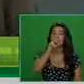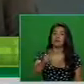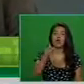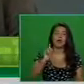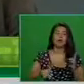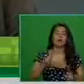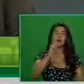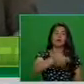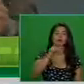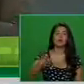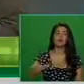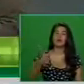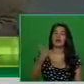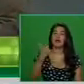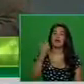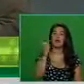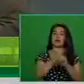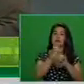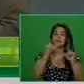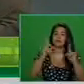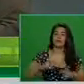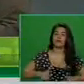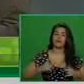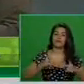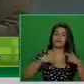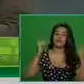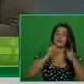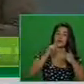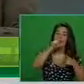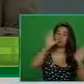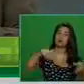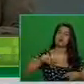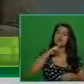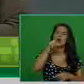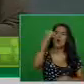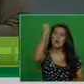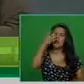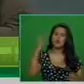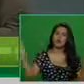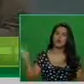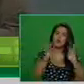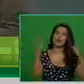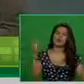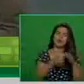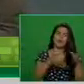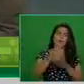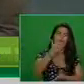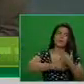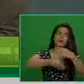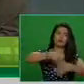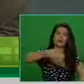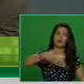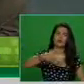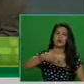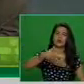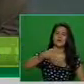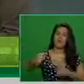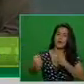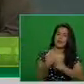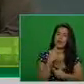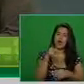de la página web y Twitter. ¿Qué opinas sobre esta 20ª reunión especializada de agricultura familiar del Mercosur? Nos comenta por acá,